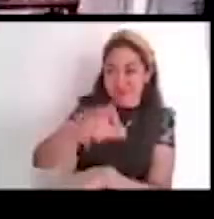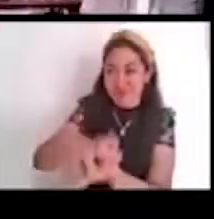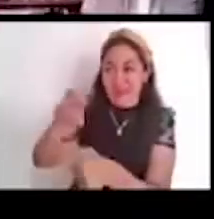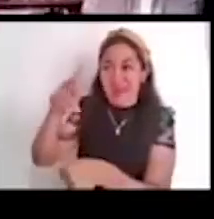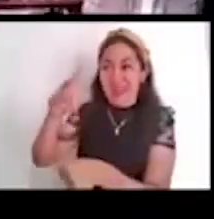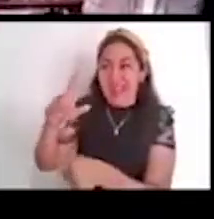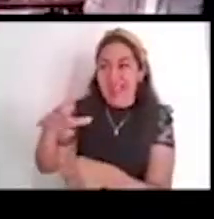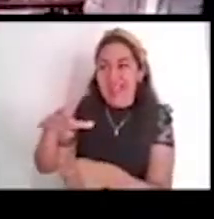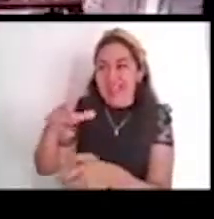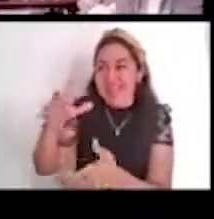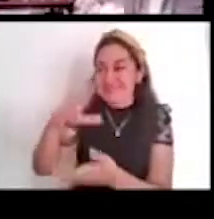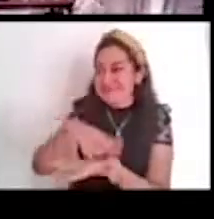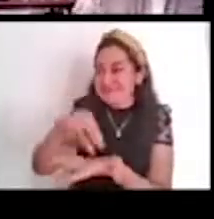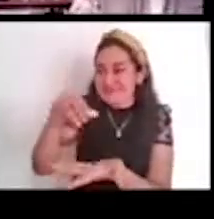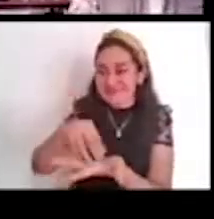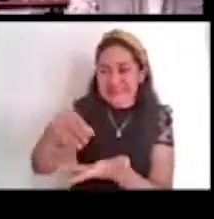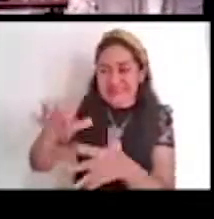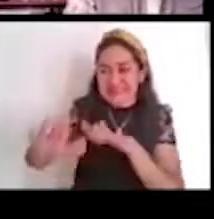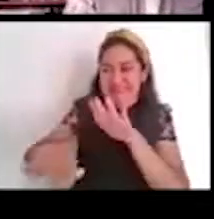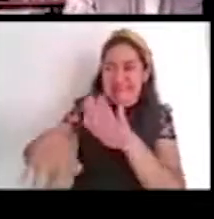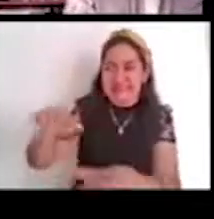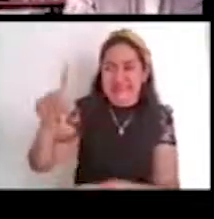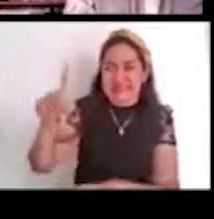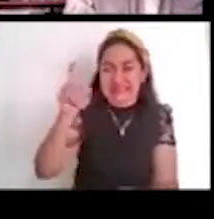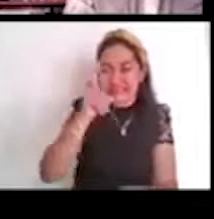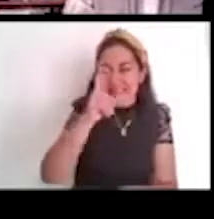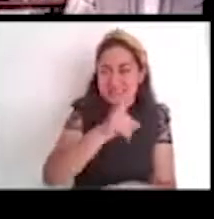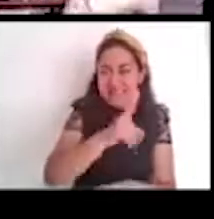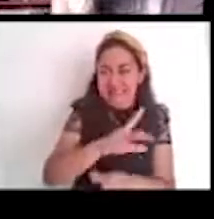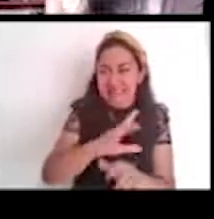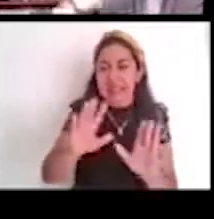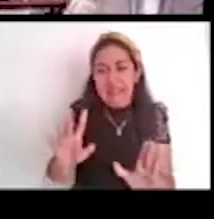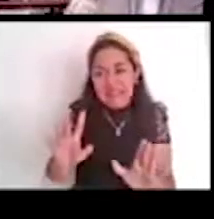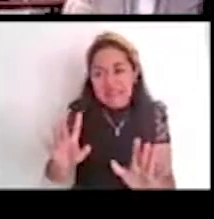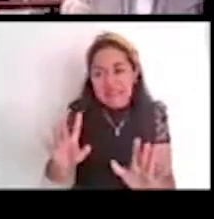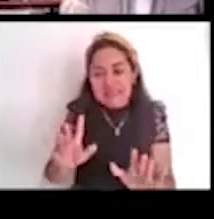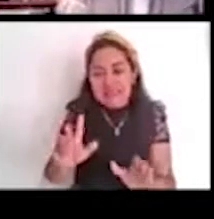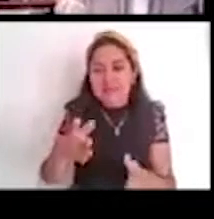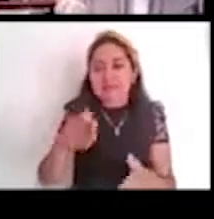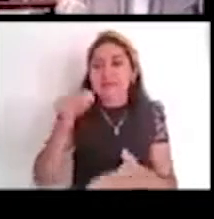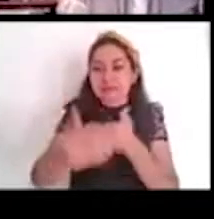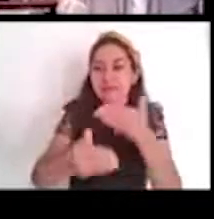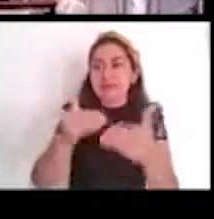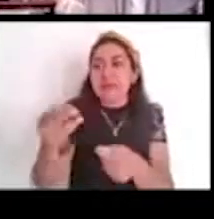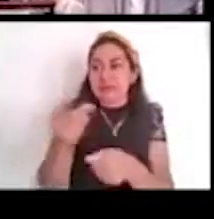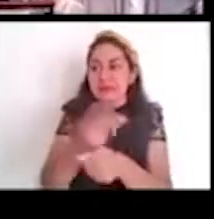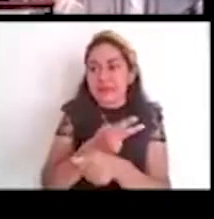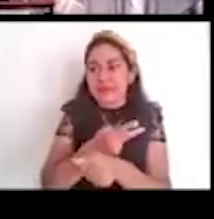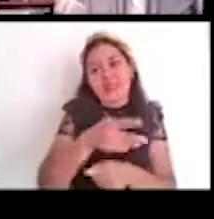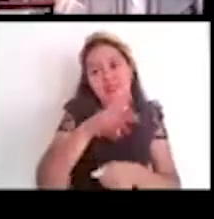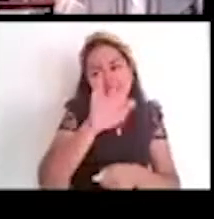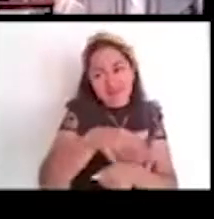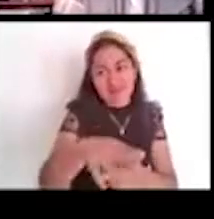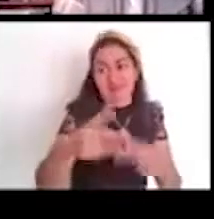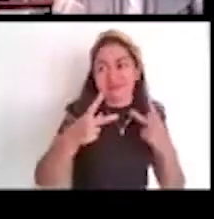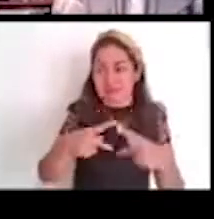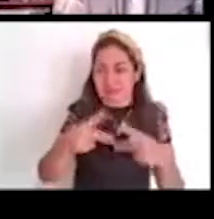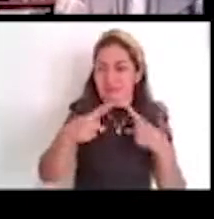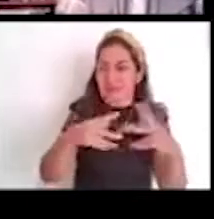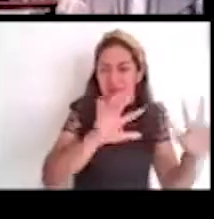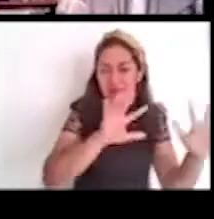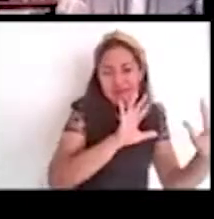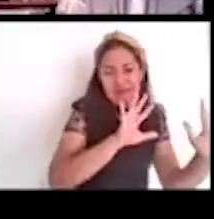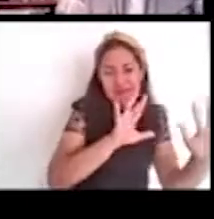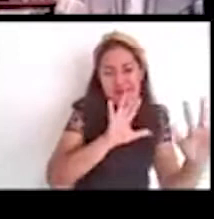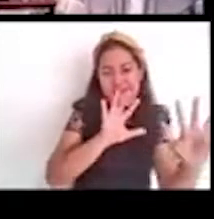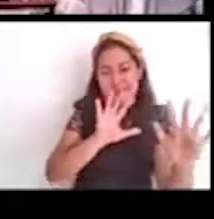opciones para el desarrollo urbano de la ciudad? Pues desde luego, llamar a los vecinos para abrevar en la